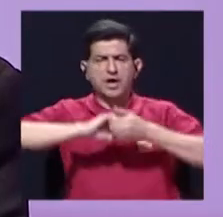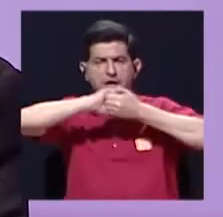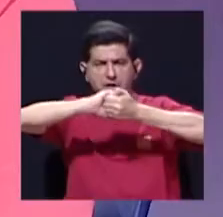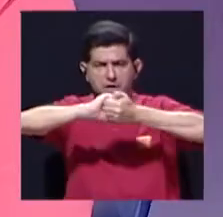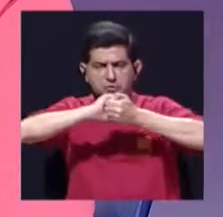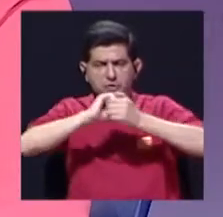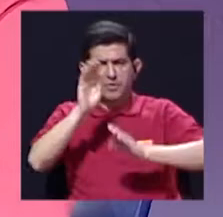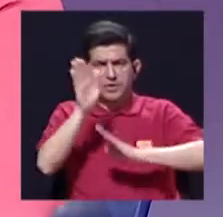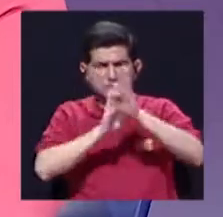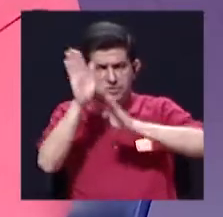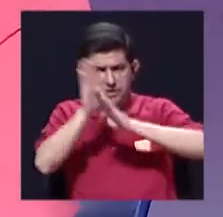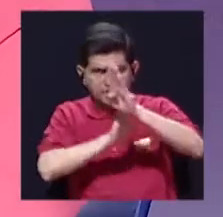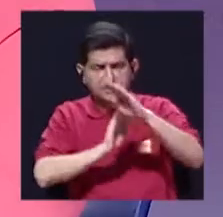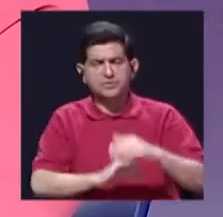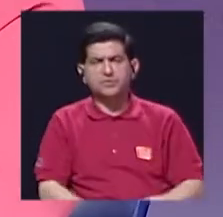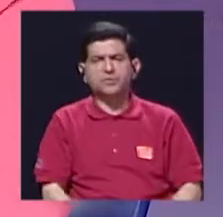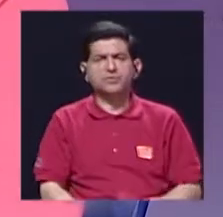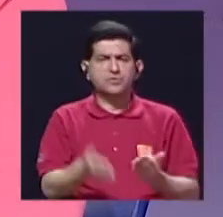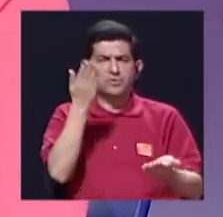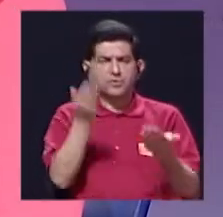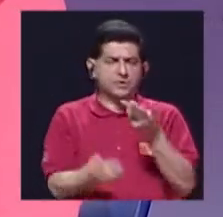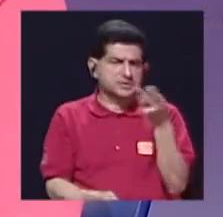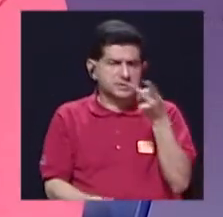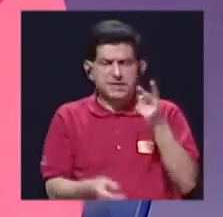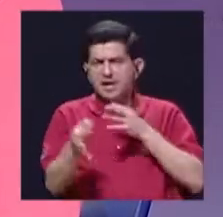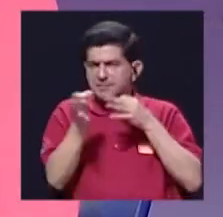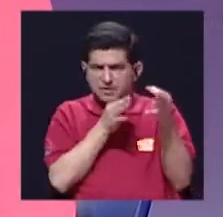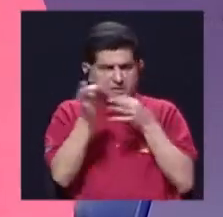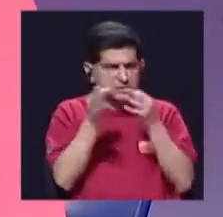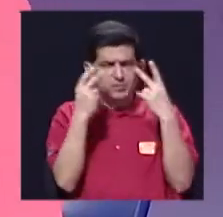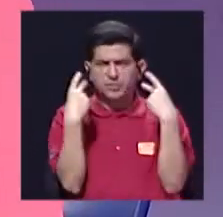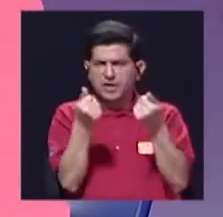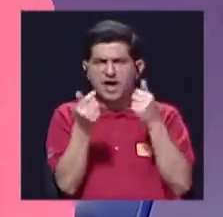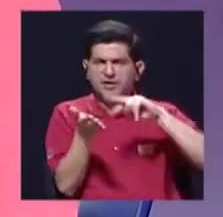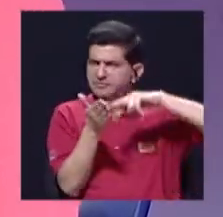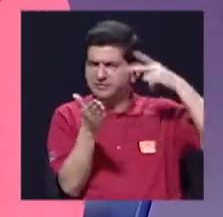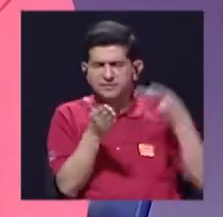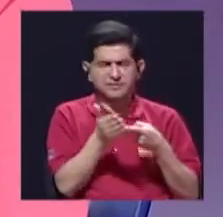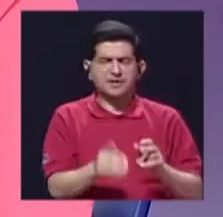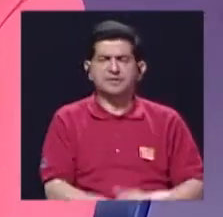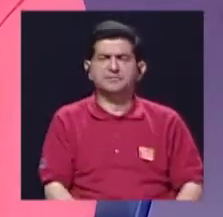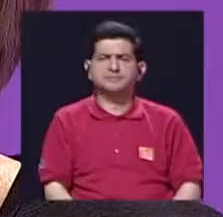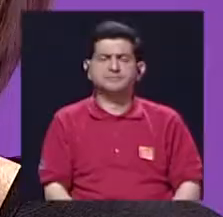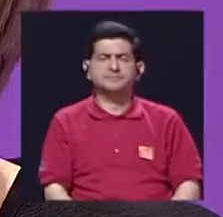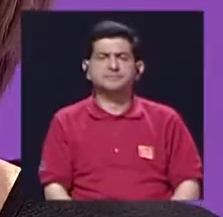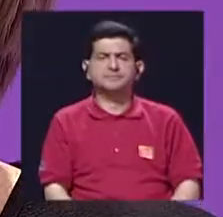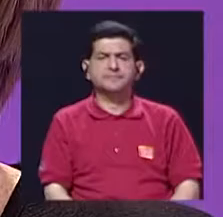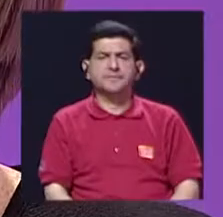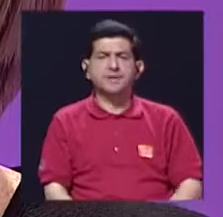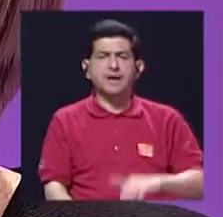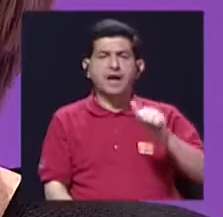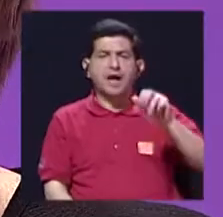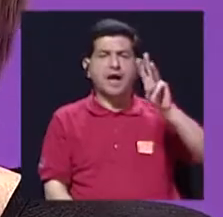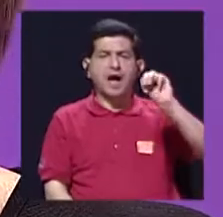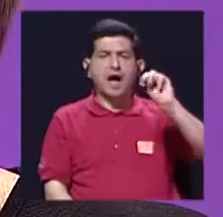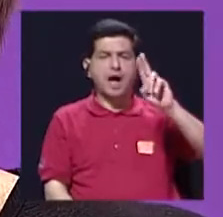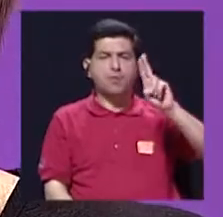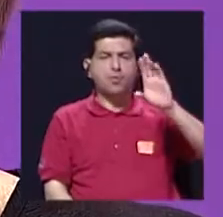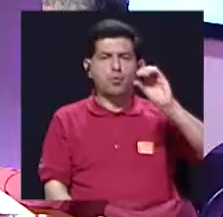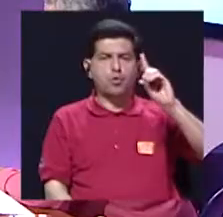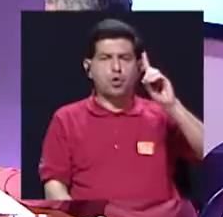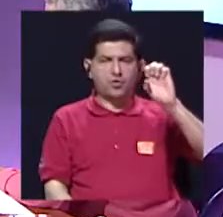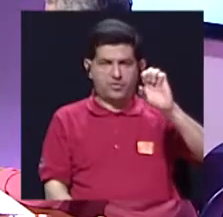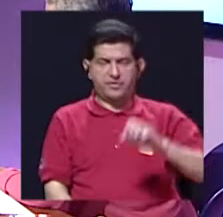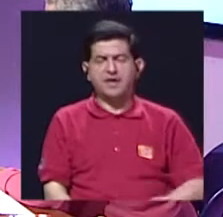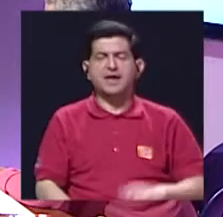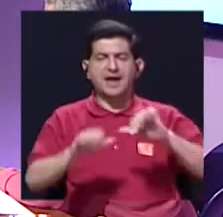y el Desarrollo, tal vez, si alguna de ustedes nos explica rápidamente qué es AMUCODE. AMUCODE es